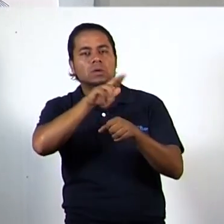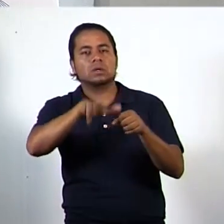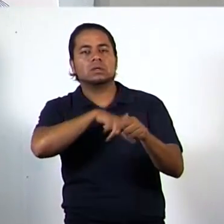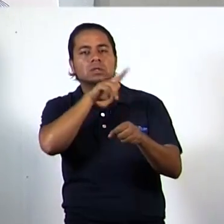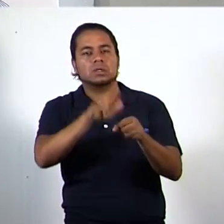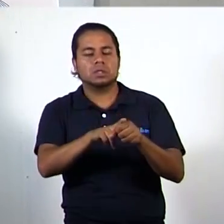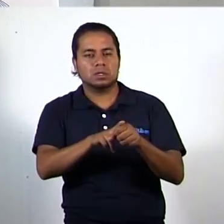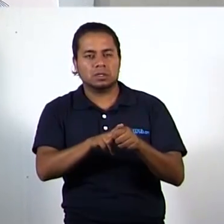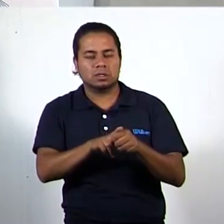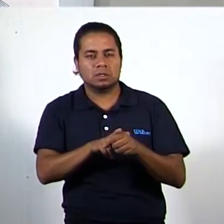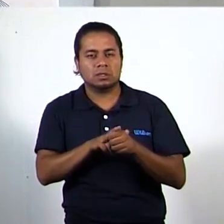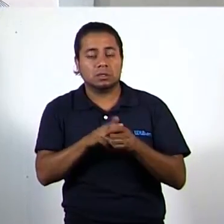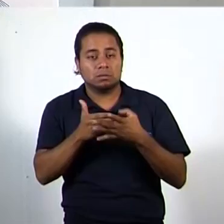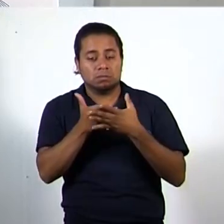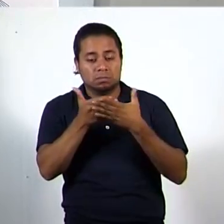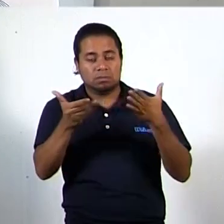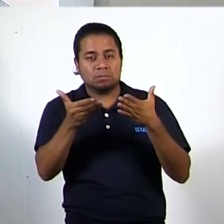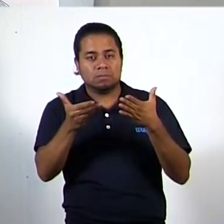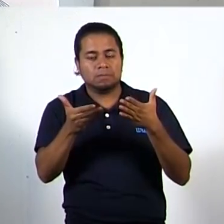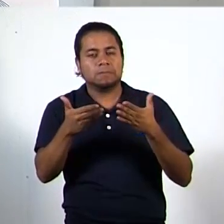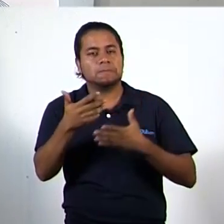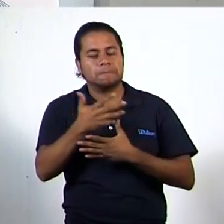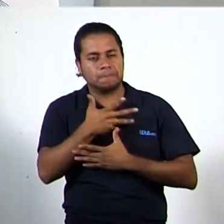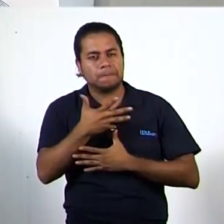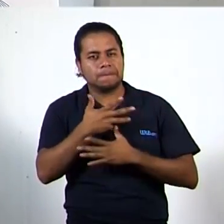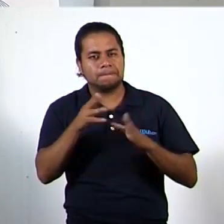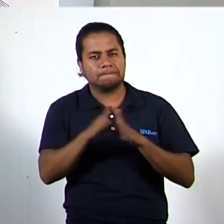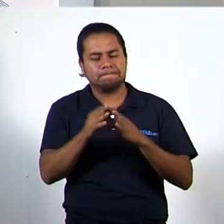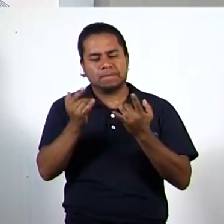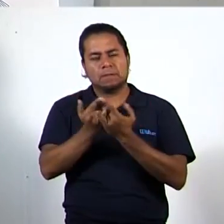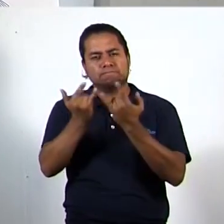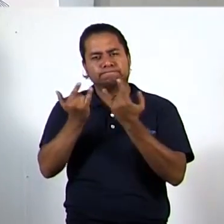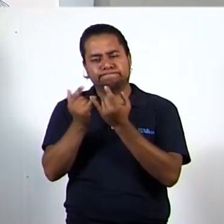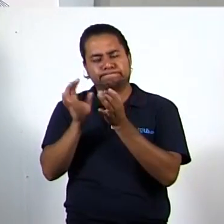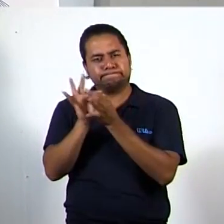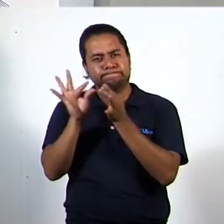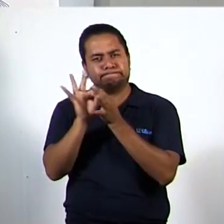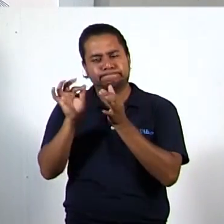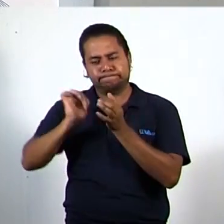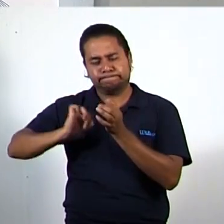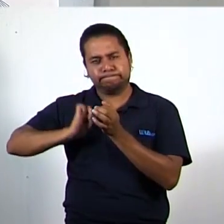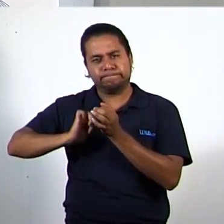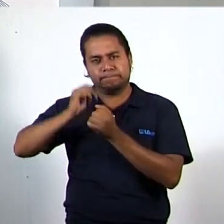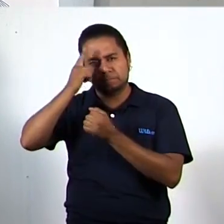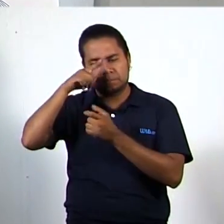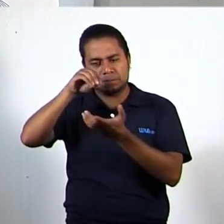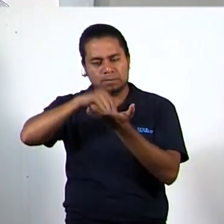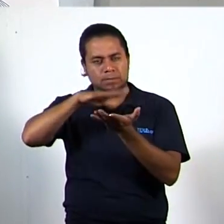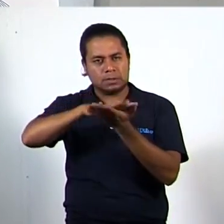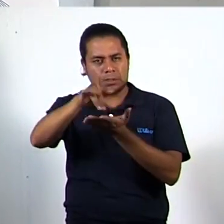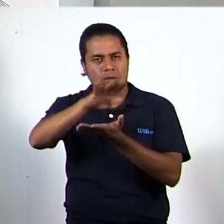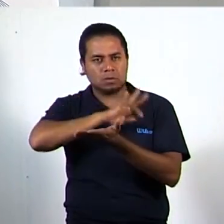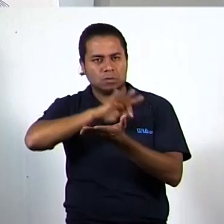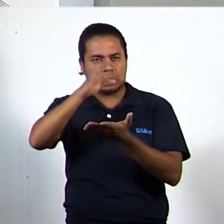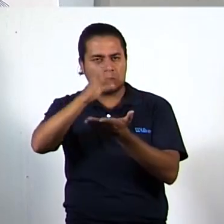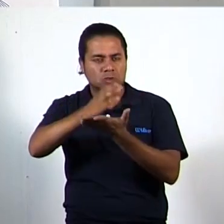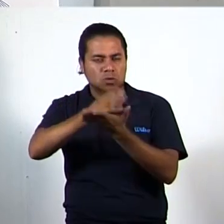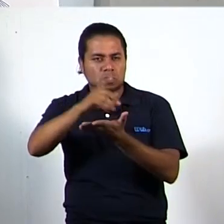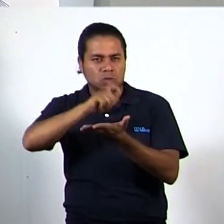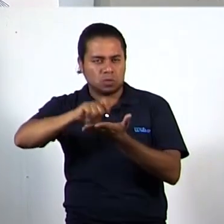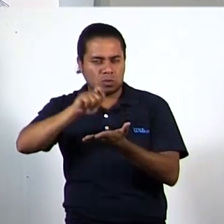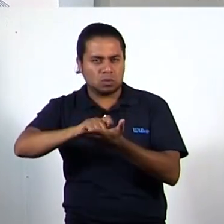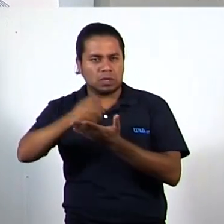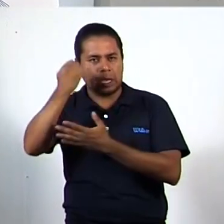mis niños. Y vamos a hacer una recapitulación de todo para que lo estés registrando en tu cuaderno, ya sea que